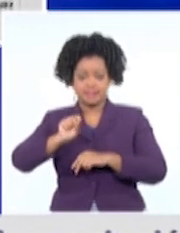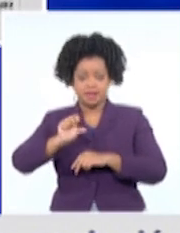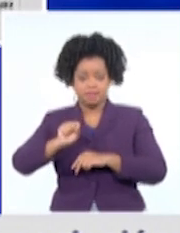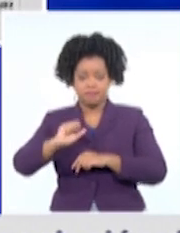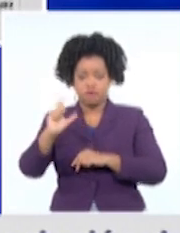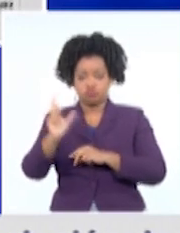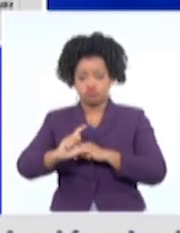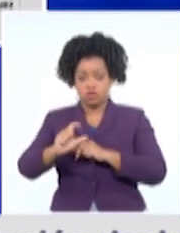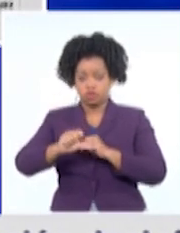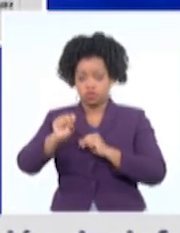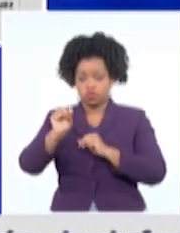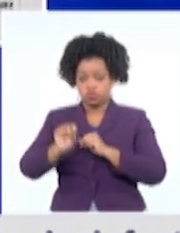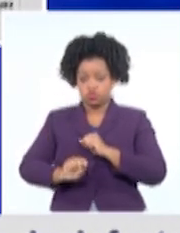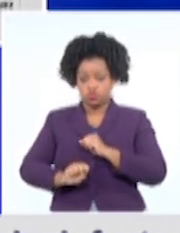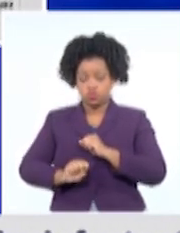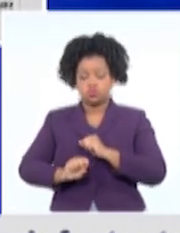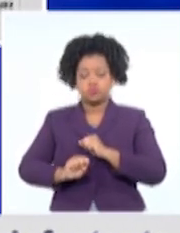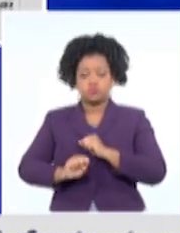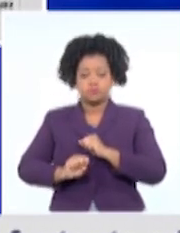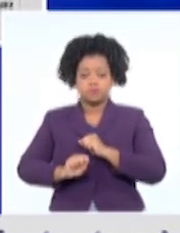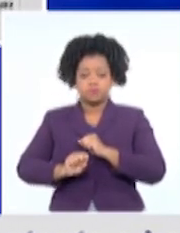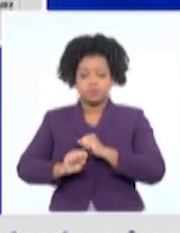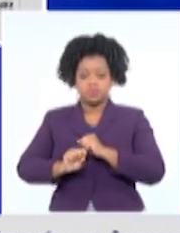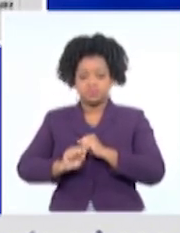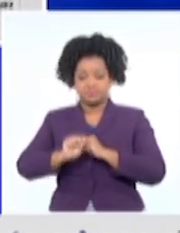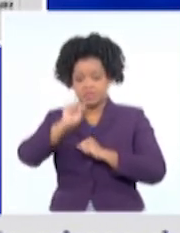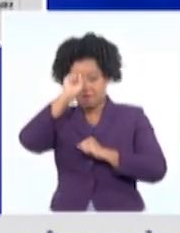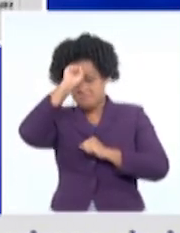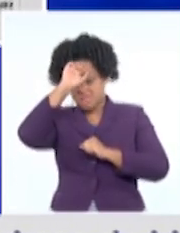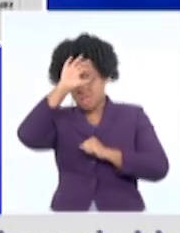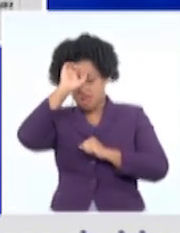del Sur, Minas de Matahambre, Viñales,